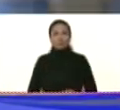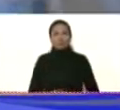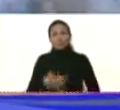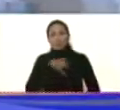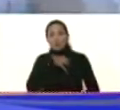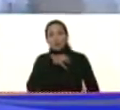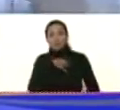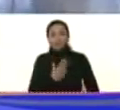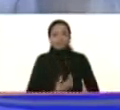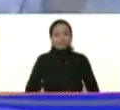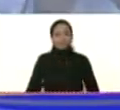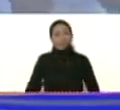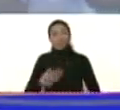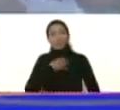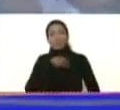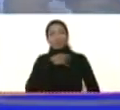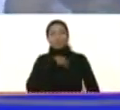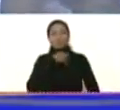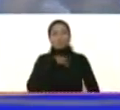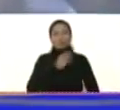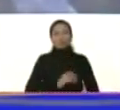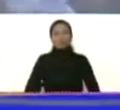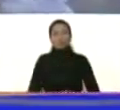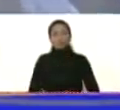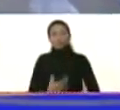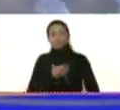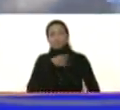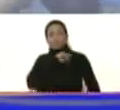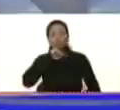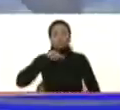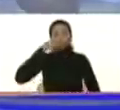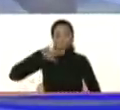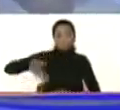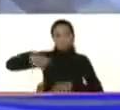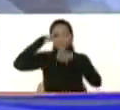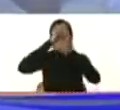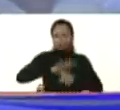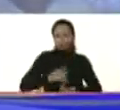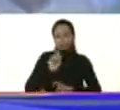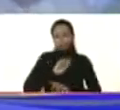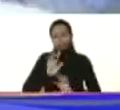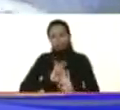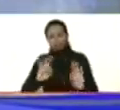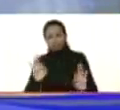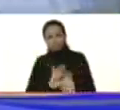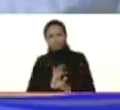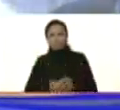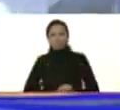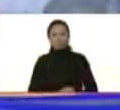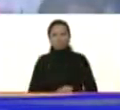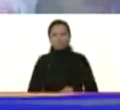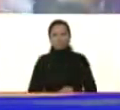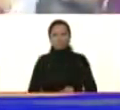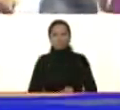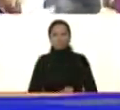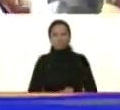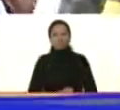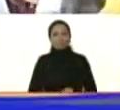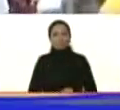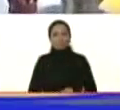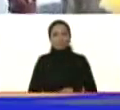no podrán, y no podrán, con nuestro pueblo no podrán, palam, pam, pam.